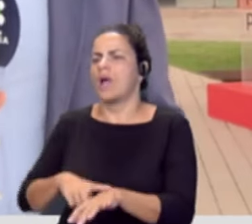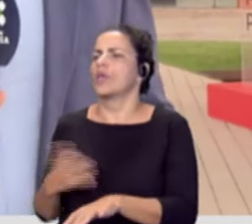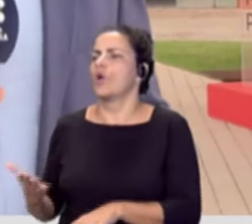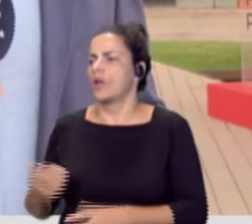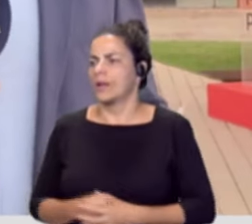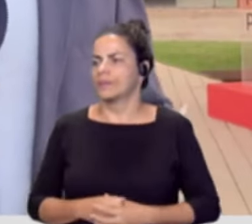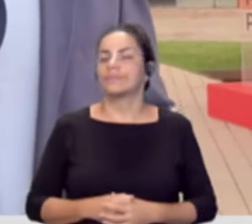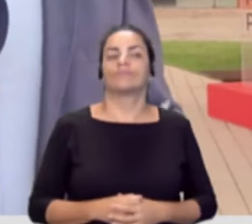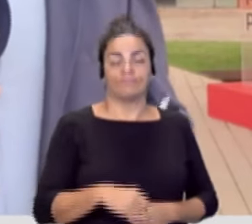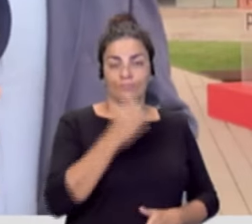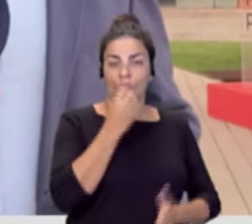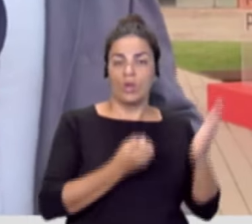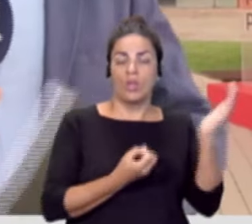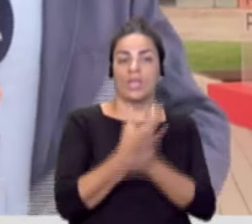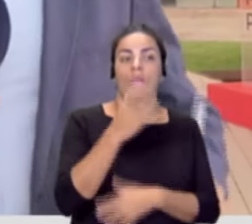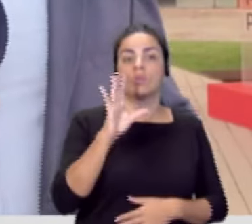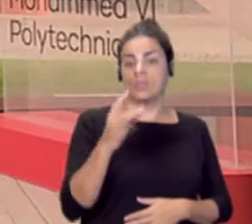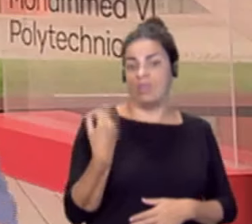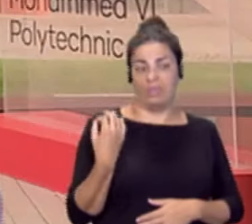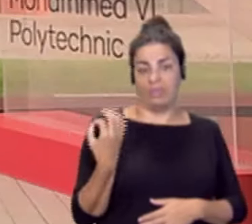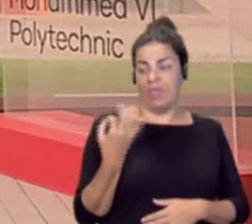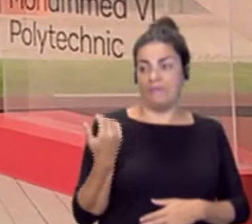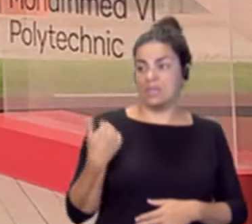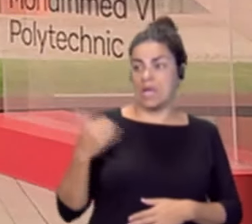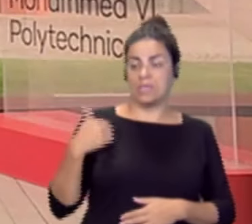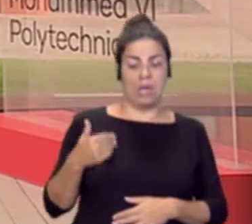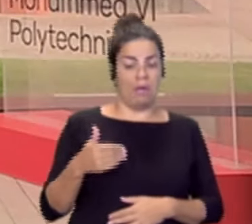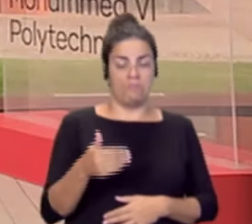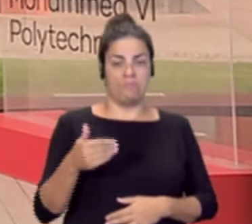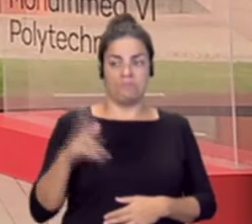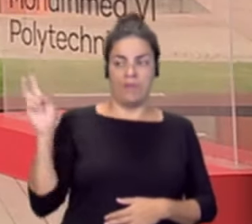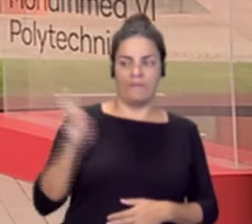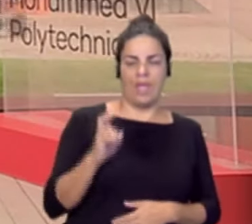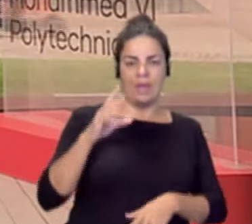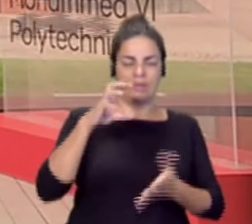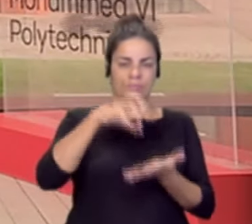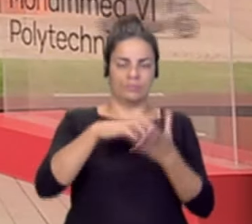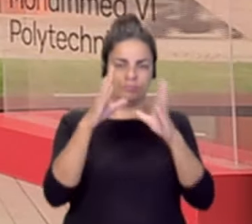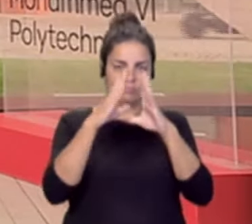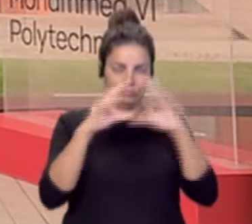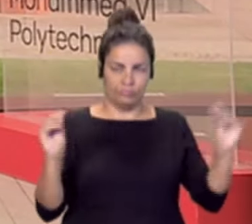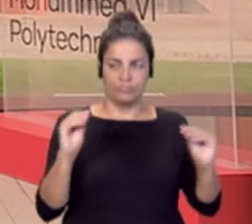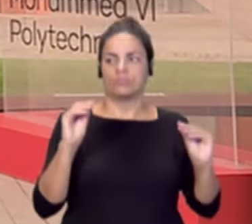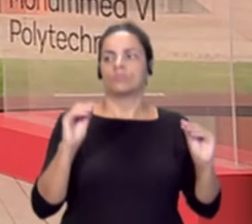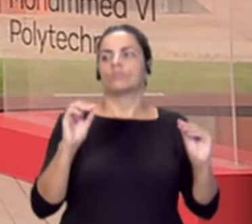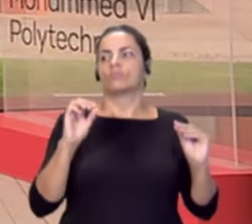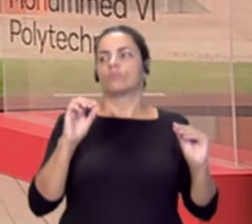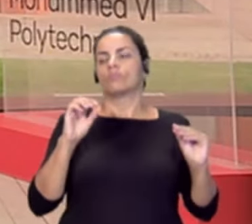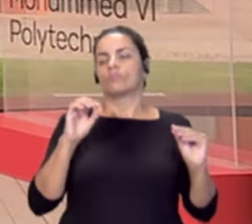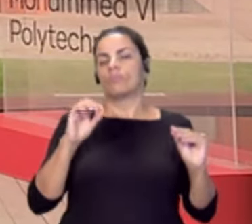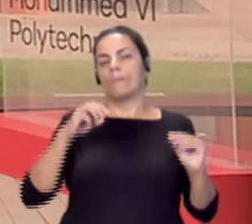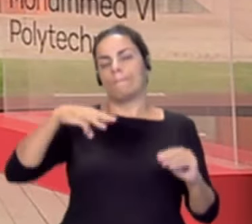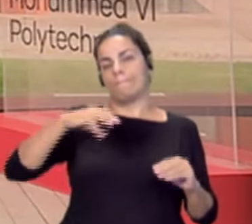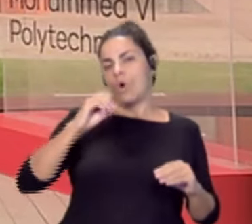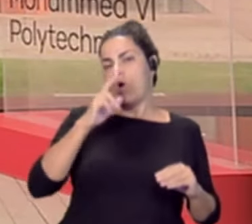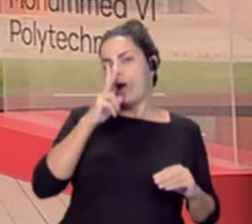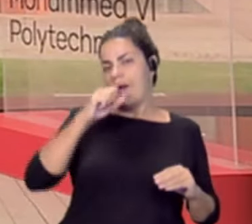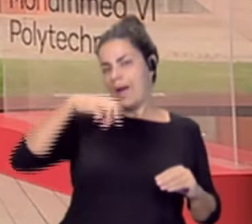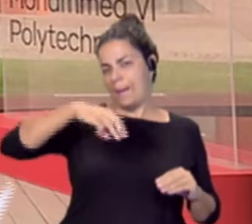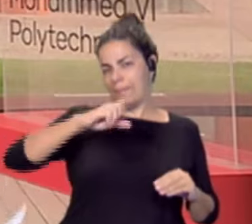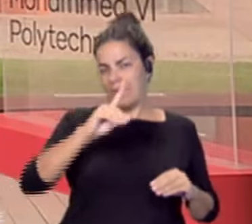Muy buenos días. Sí, está previsto que llegue en unos minutos hasta el campus de esta Universidad Politécnica Mohamed VI en Benguerir. Va a llegar a